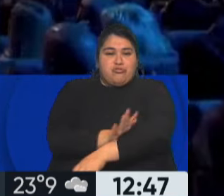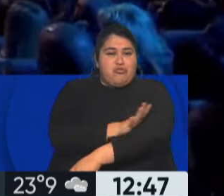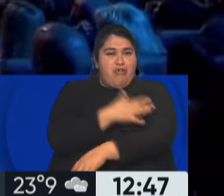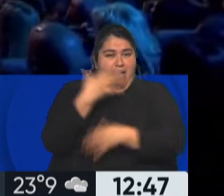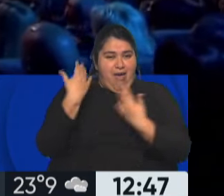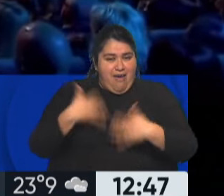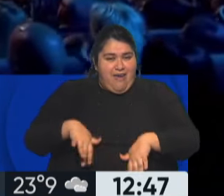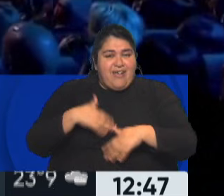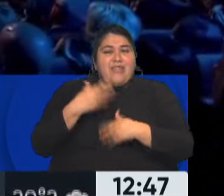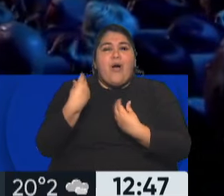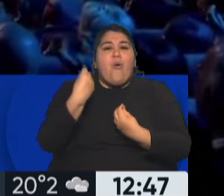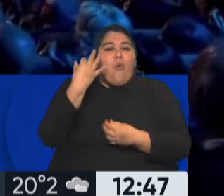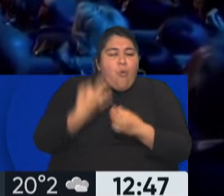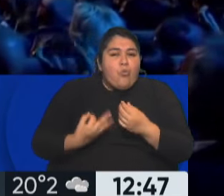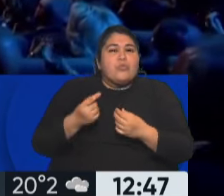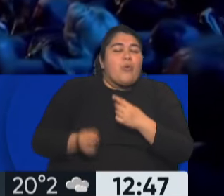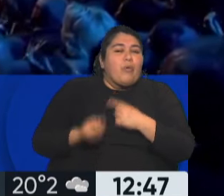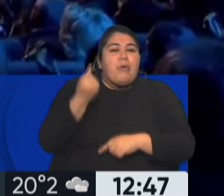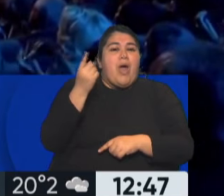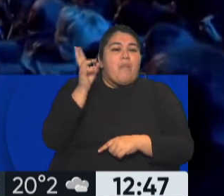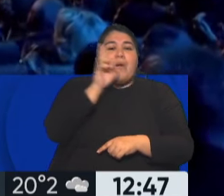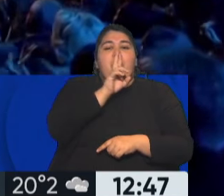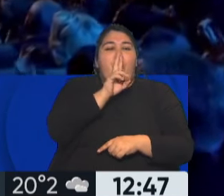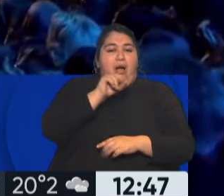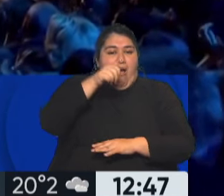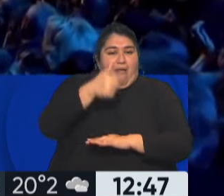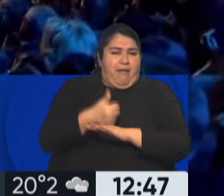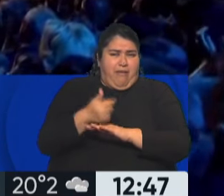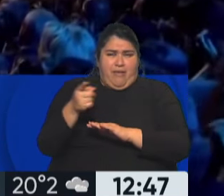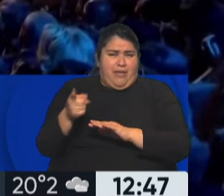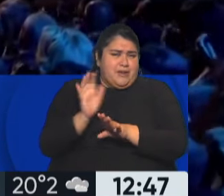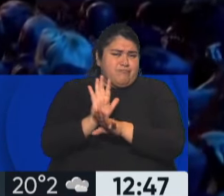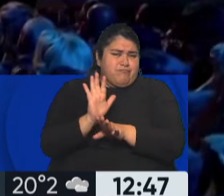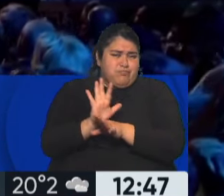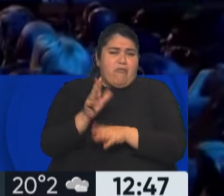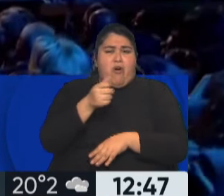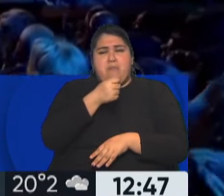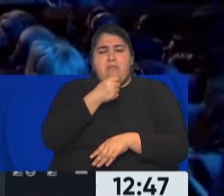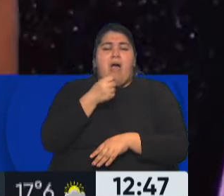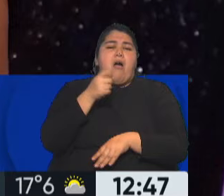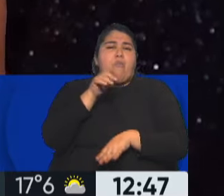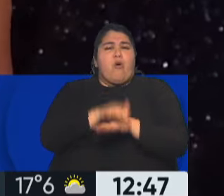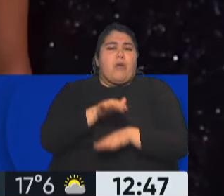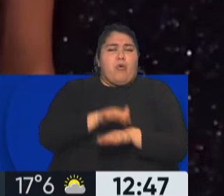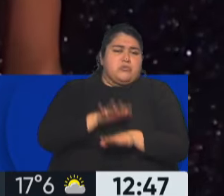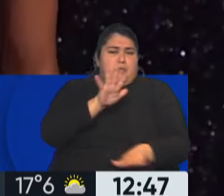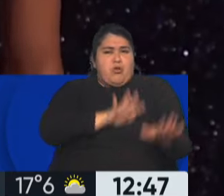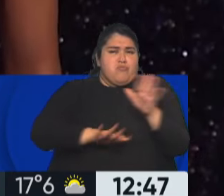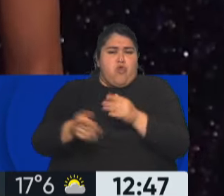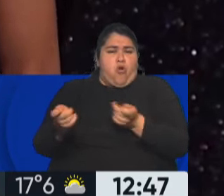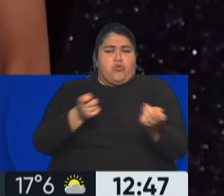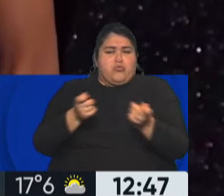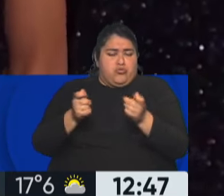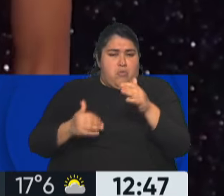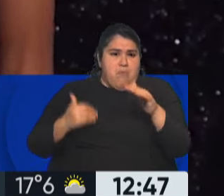la posibilidad de que una mujer pueda estar en lo más alto de la conducción de los Estados Unidos. Cosas que pasan en estos días de prensa